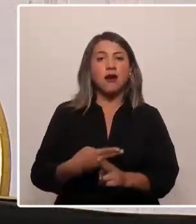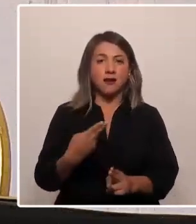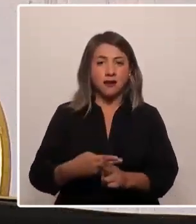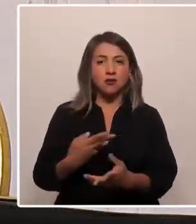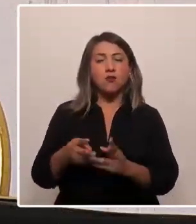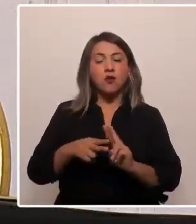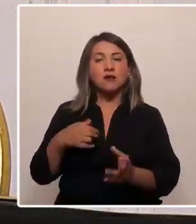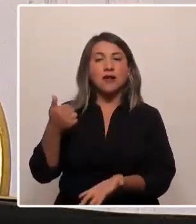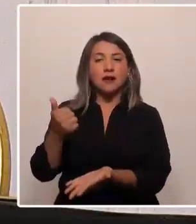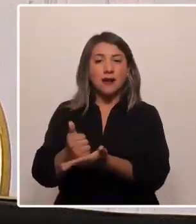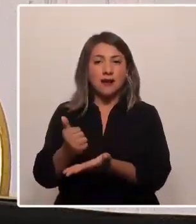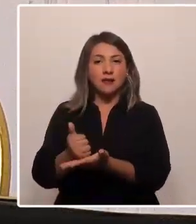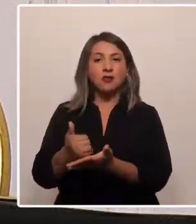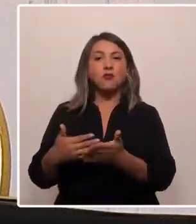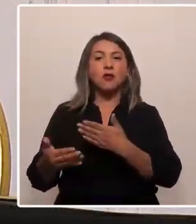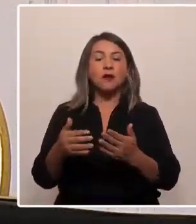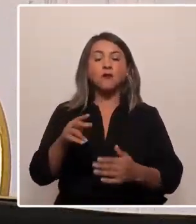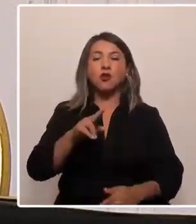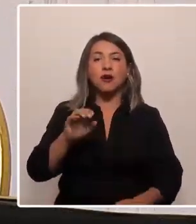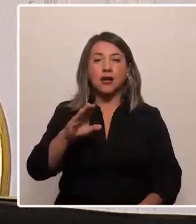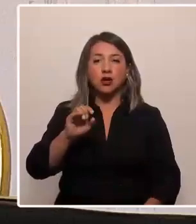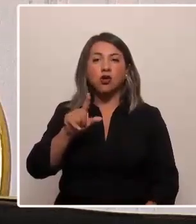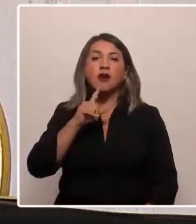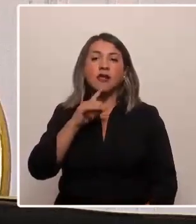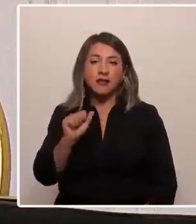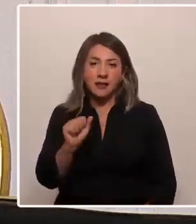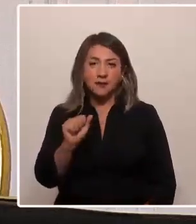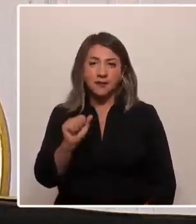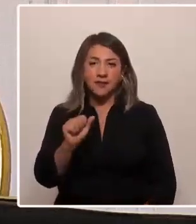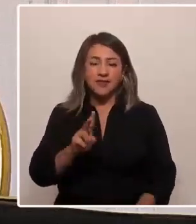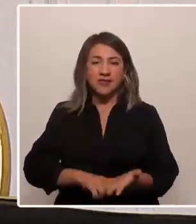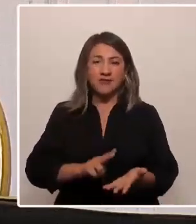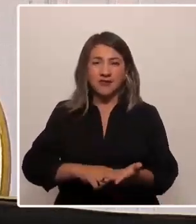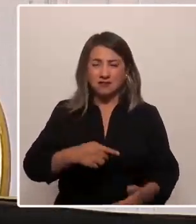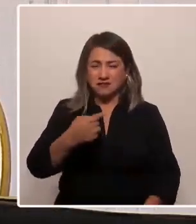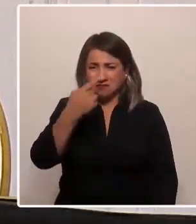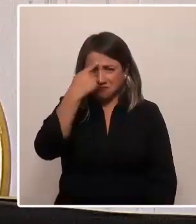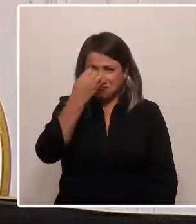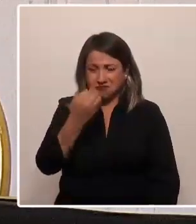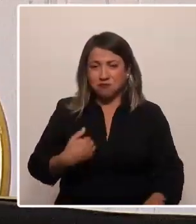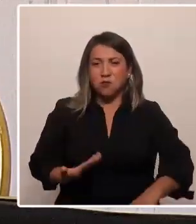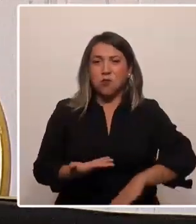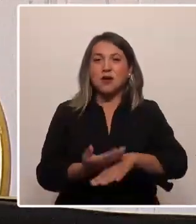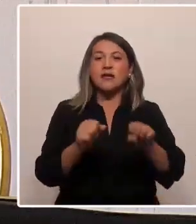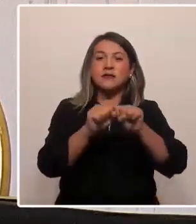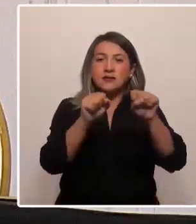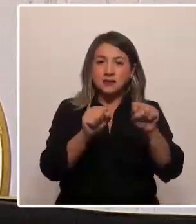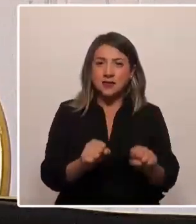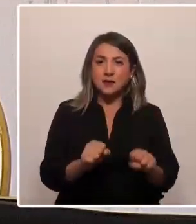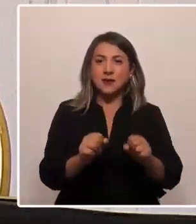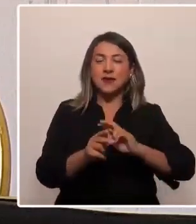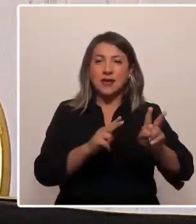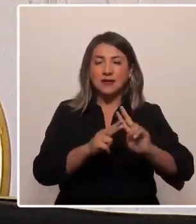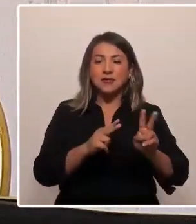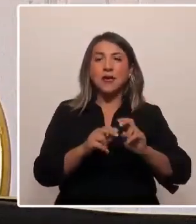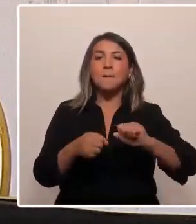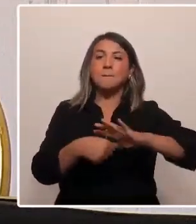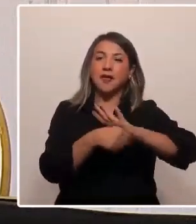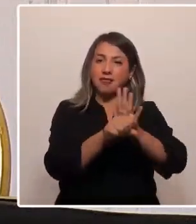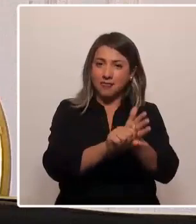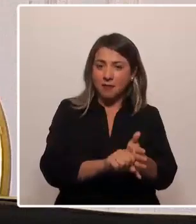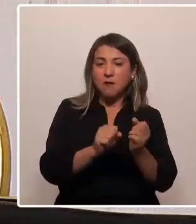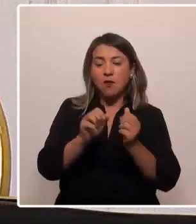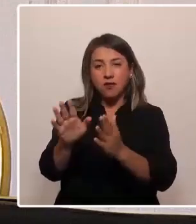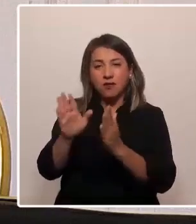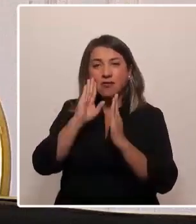alcalde comunista en Recoleta. En salud, un chiste. No vienen a proponer un sistema como el que se impuso en pandemia, en el que la gente pudiera ser atendida